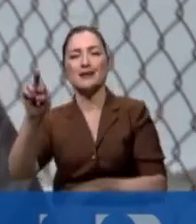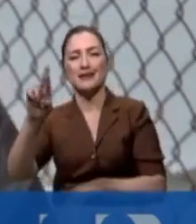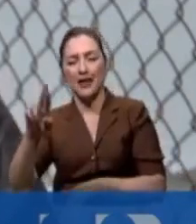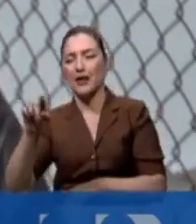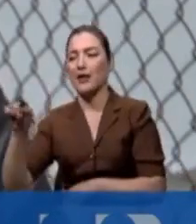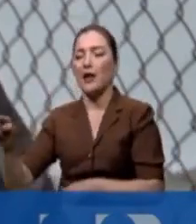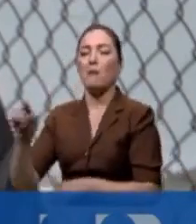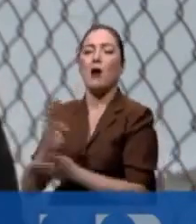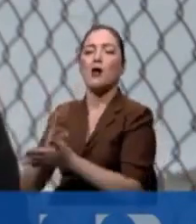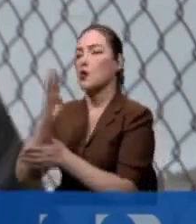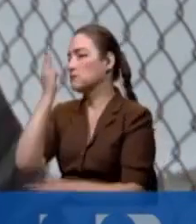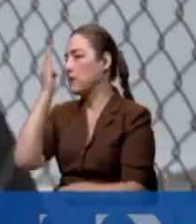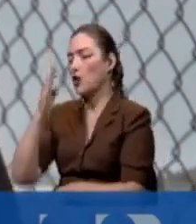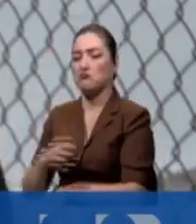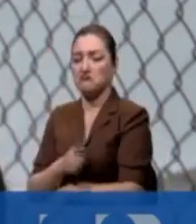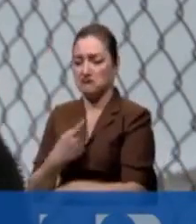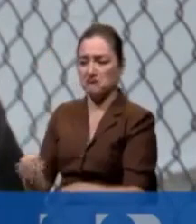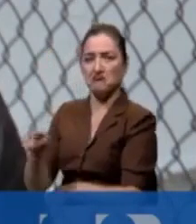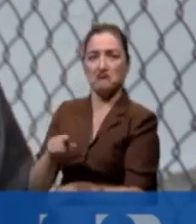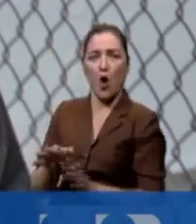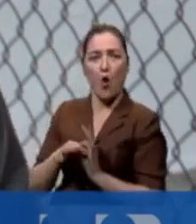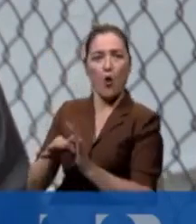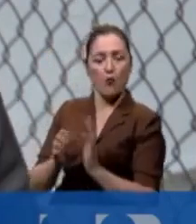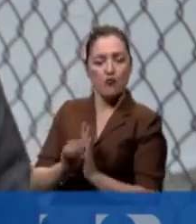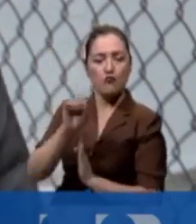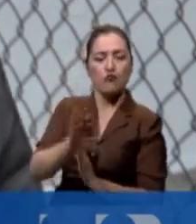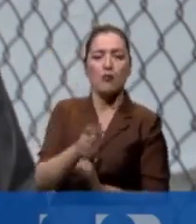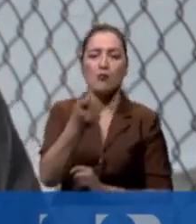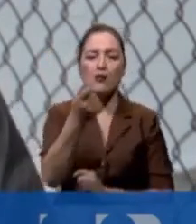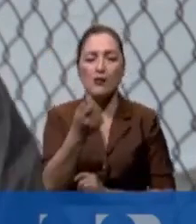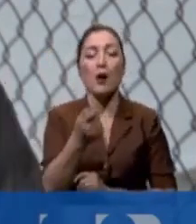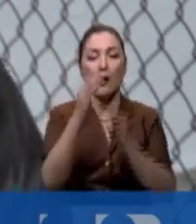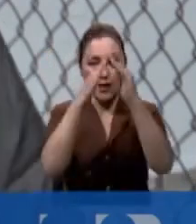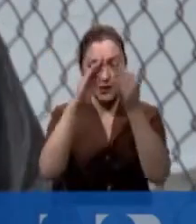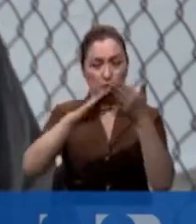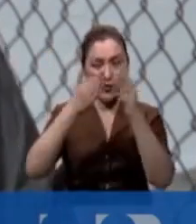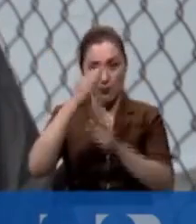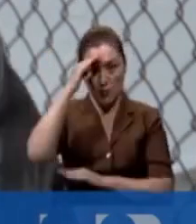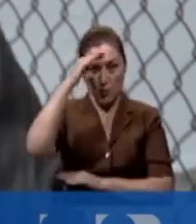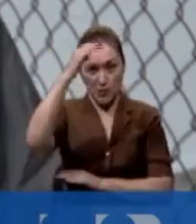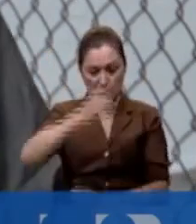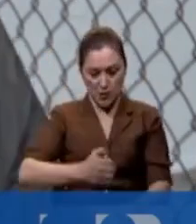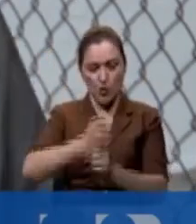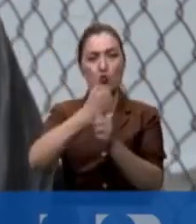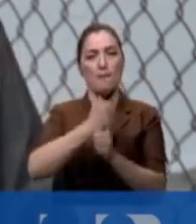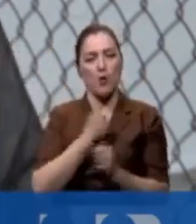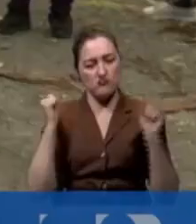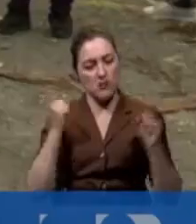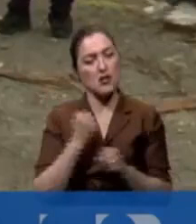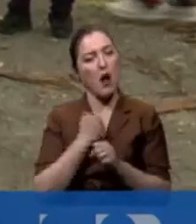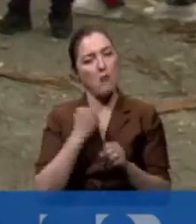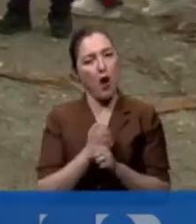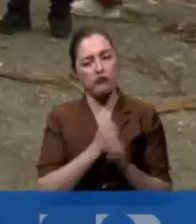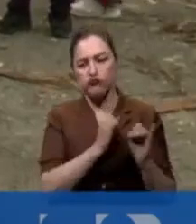barrio Eugenio Espejo. Todos hemos colaborado para darles un lugar seguro a la Policía Nacional para que hagan su trabajo y ellos nos den